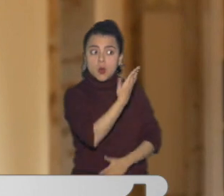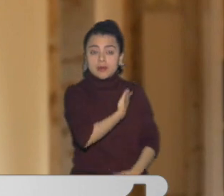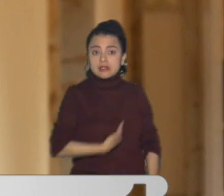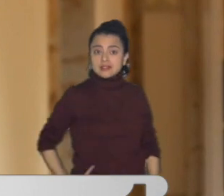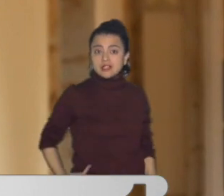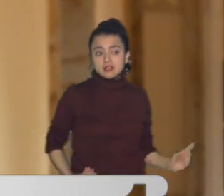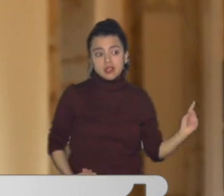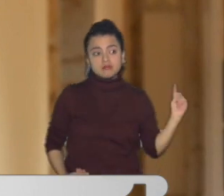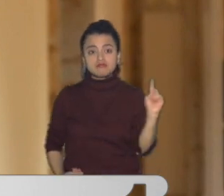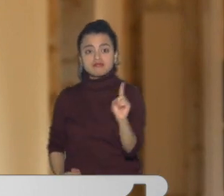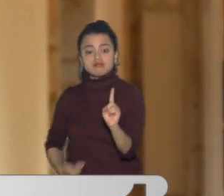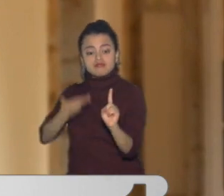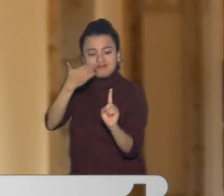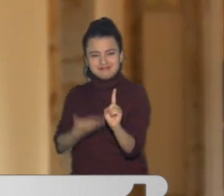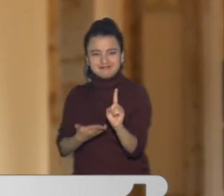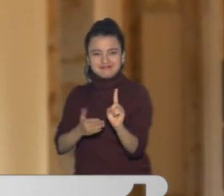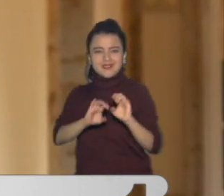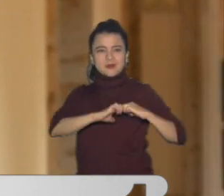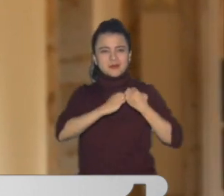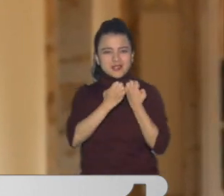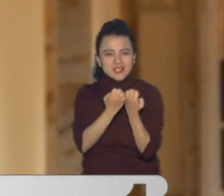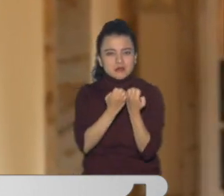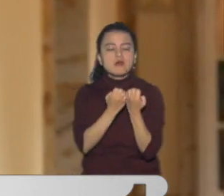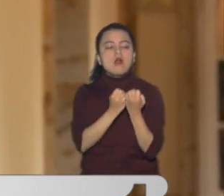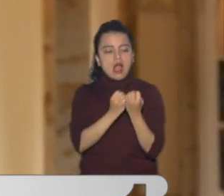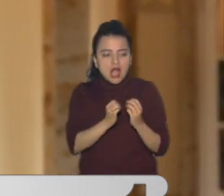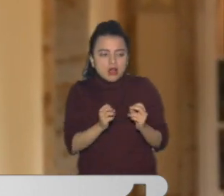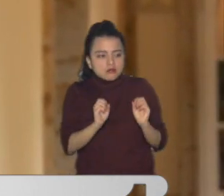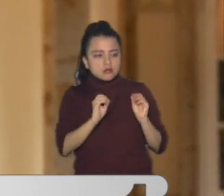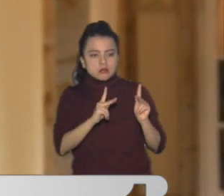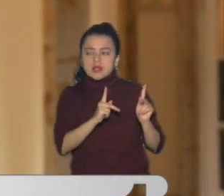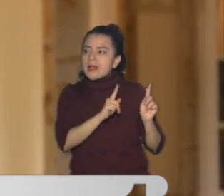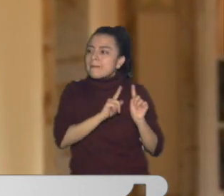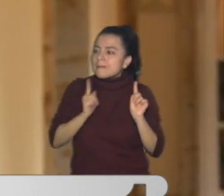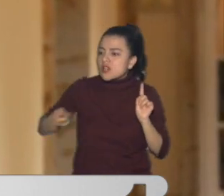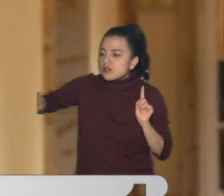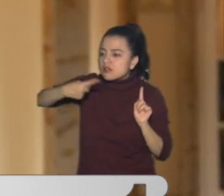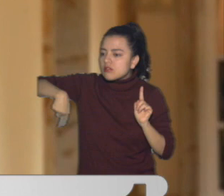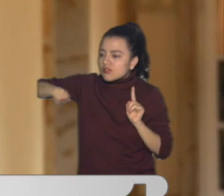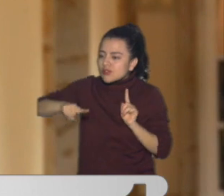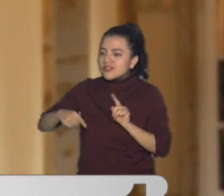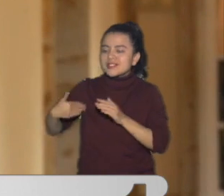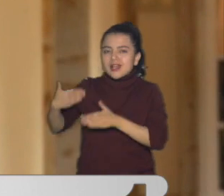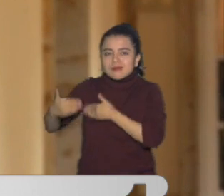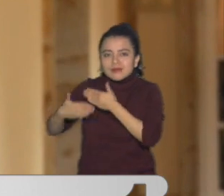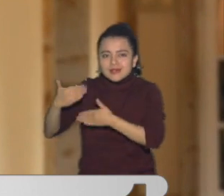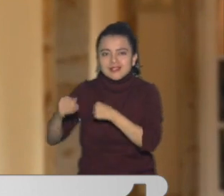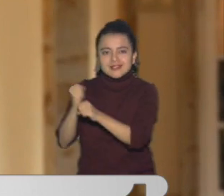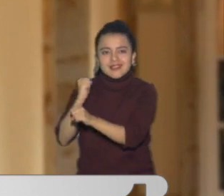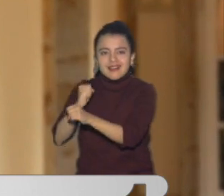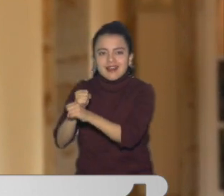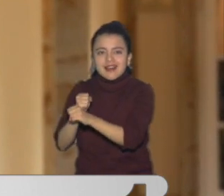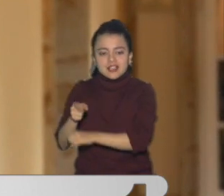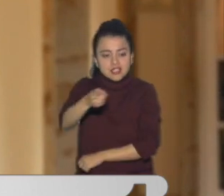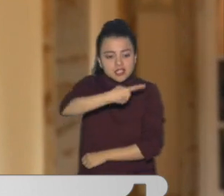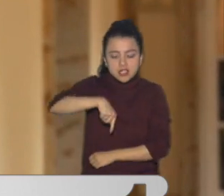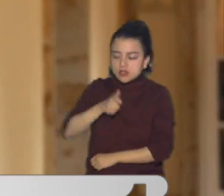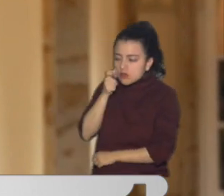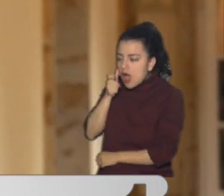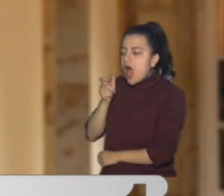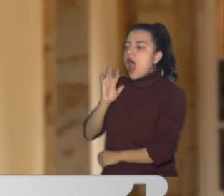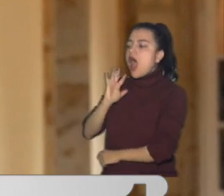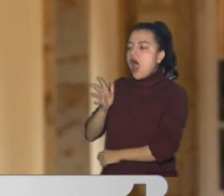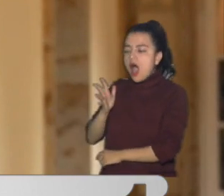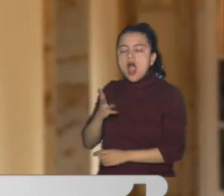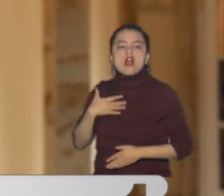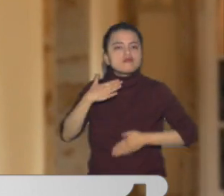sino toda la comunidad internacional que ha estado comprometida con el proceso, va a ser garante de lo que nosotros hemos construido, de esa